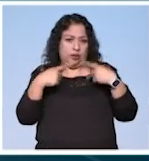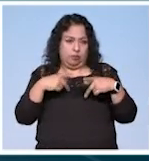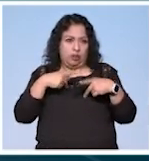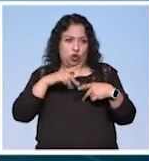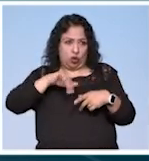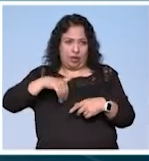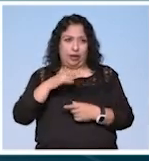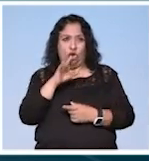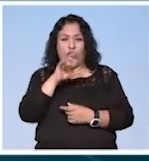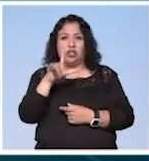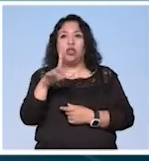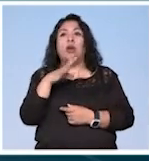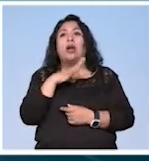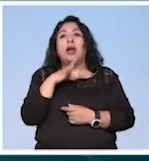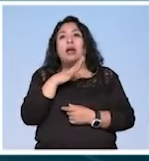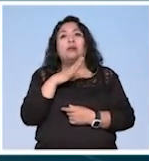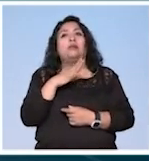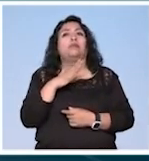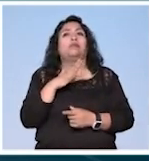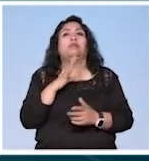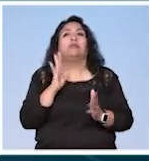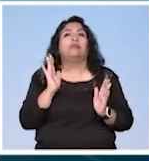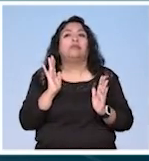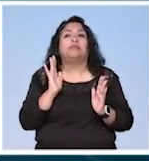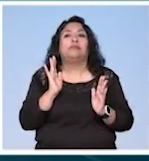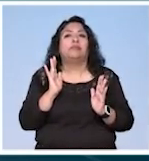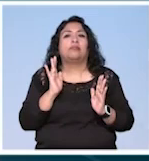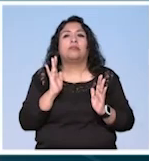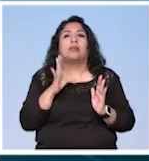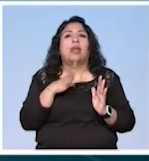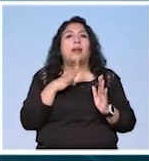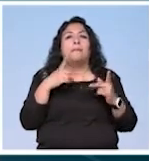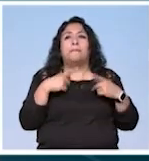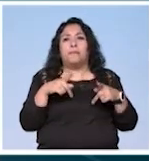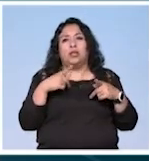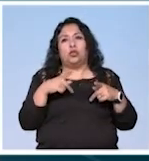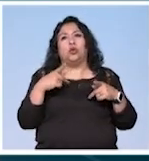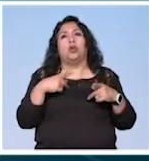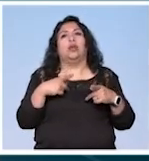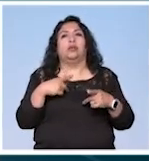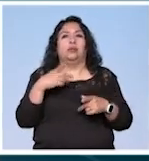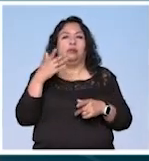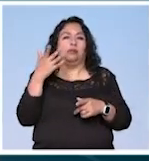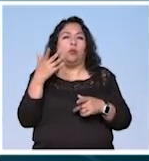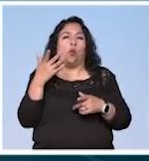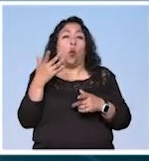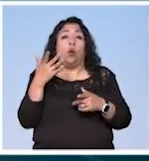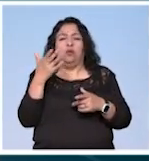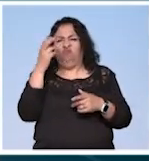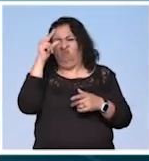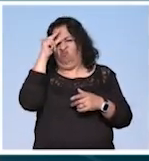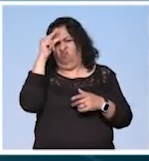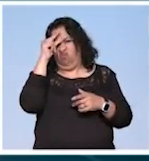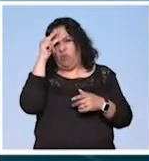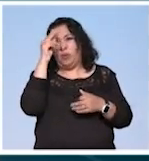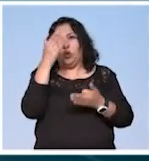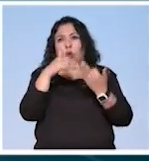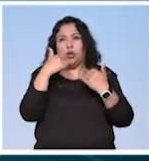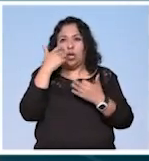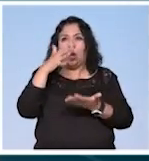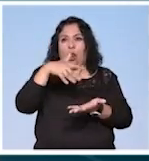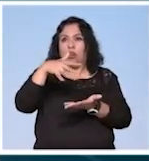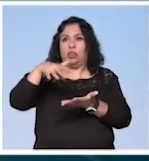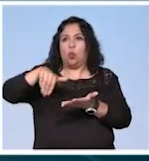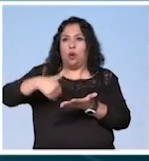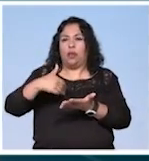coleccionistas claro un coleccionista hay coleccionistas muy cultos y muy sensibles Pero al final Pues todos son acumuladores